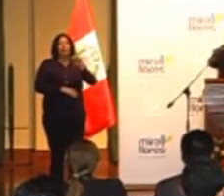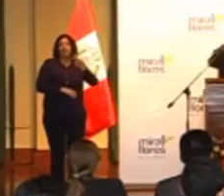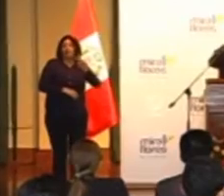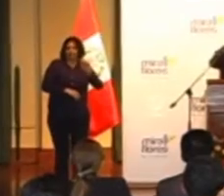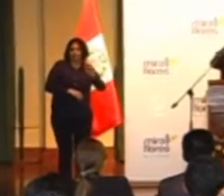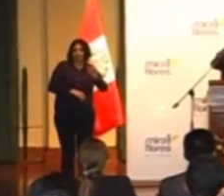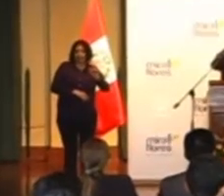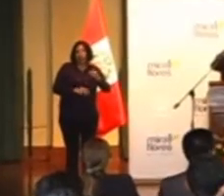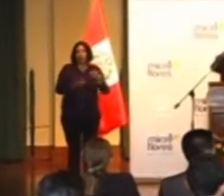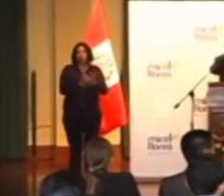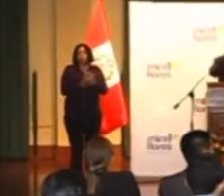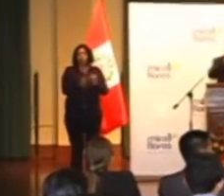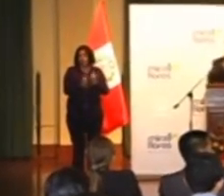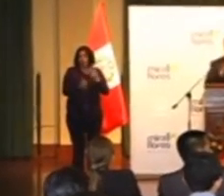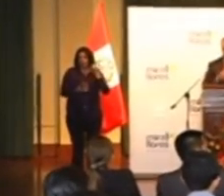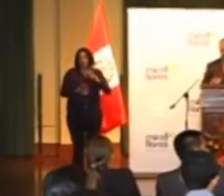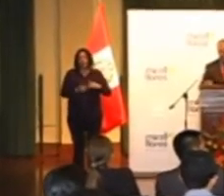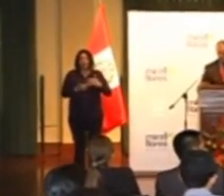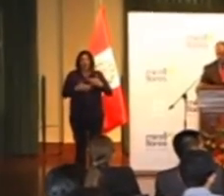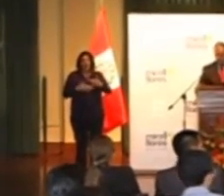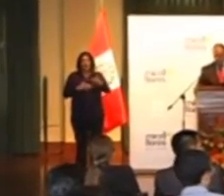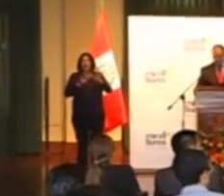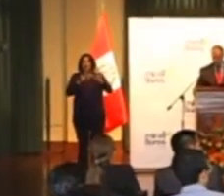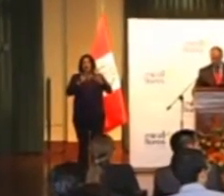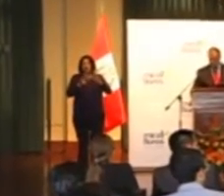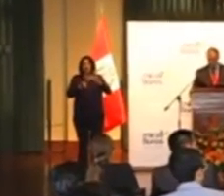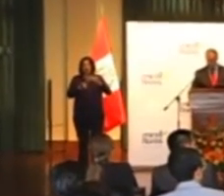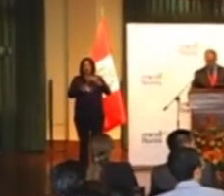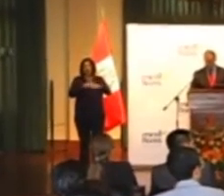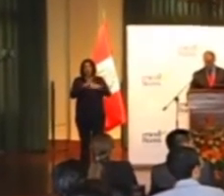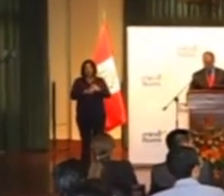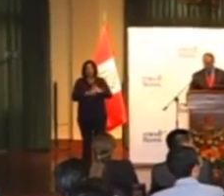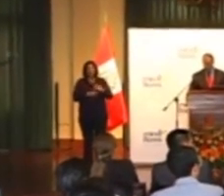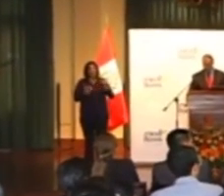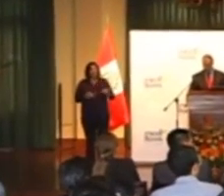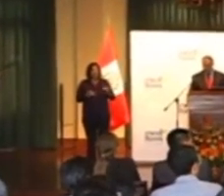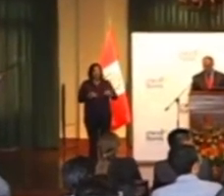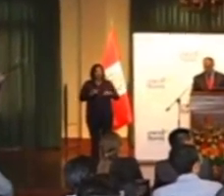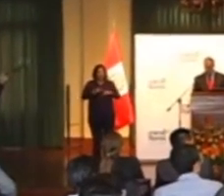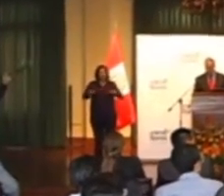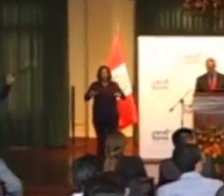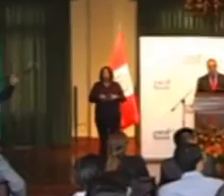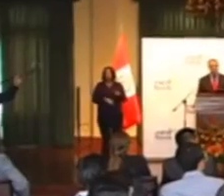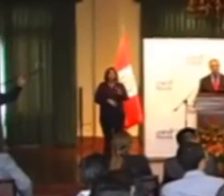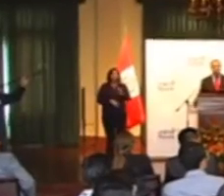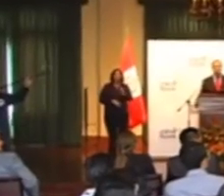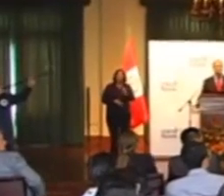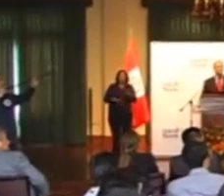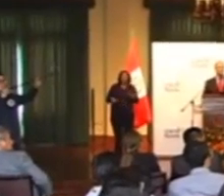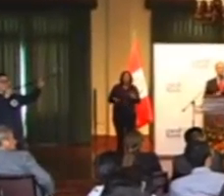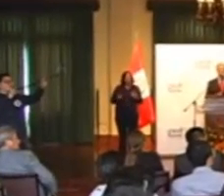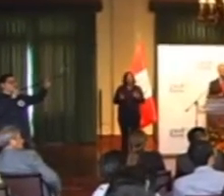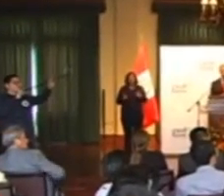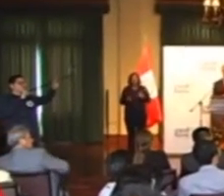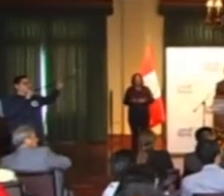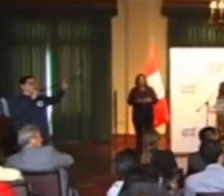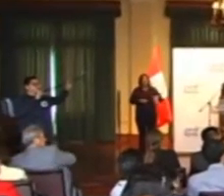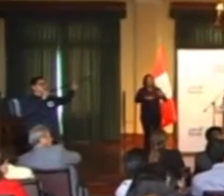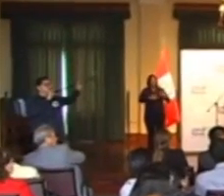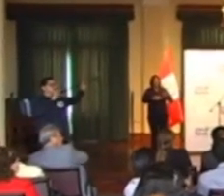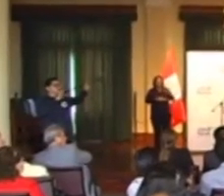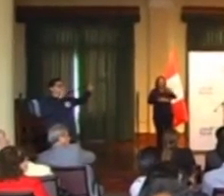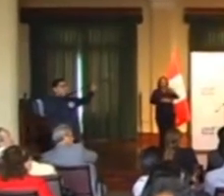los 6 años, pero estamos ahora en un lugar muy inapropiado. O sea, estábamos en la diagonal muy